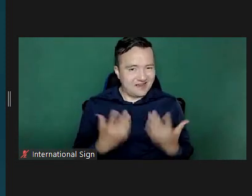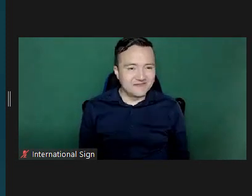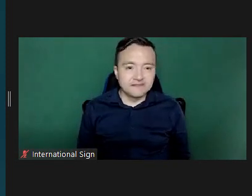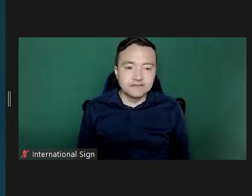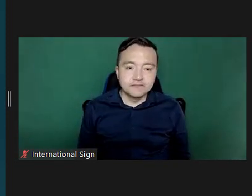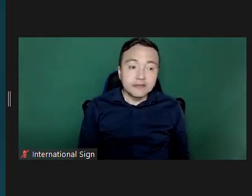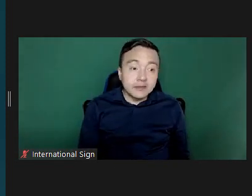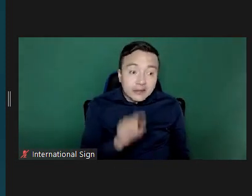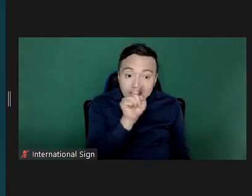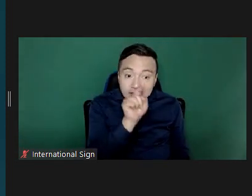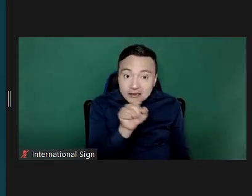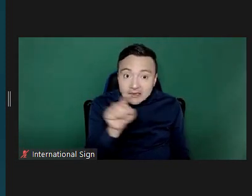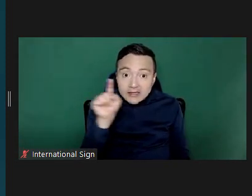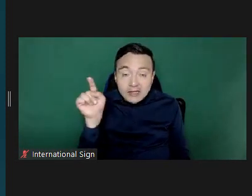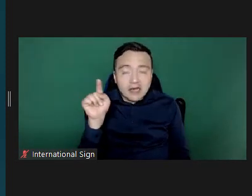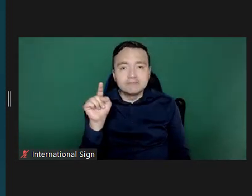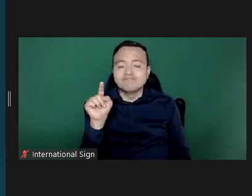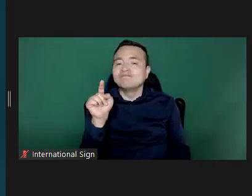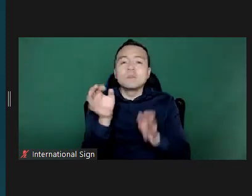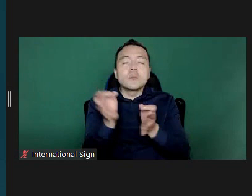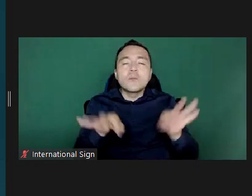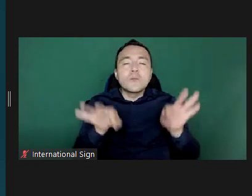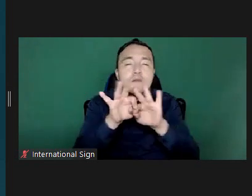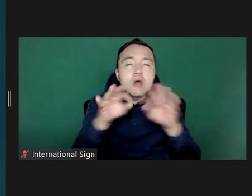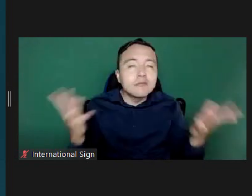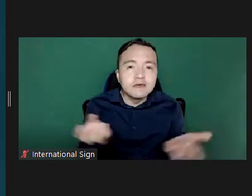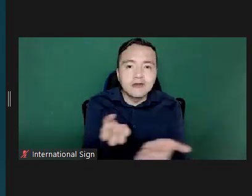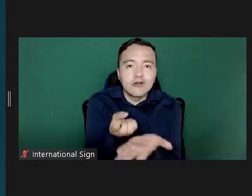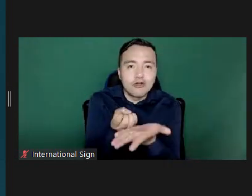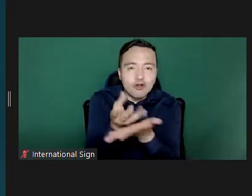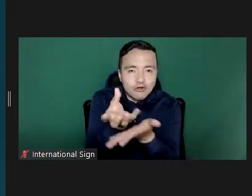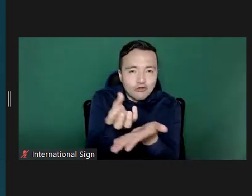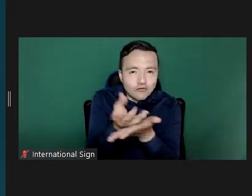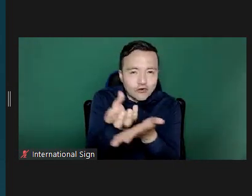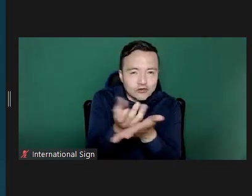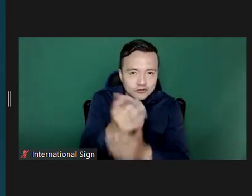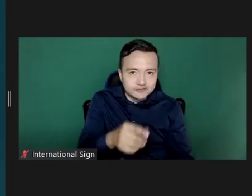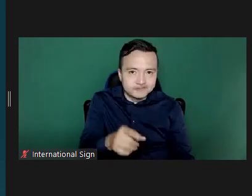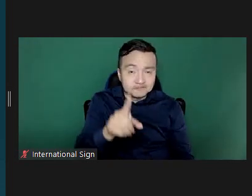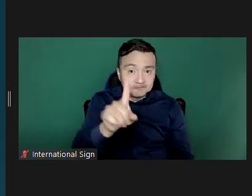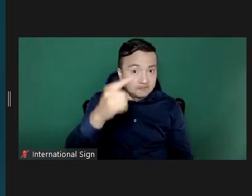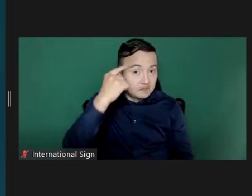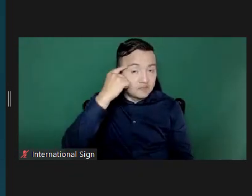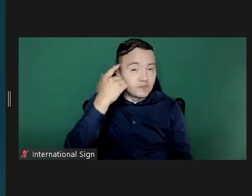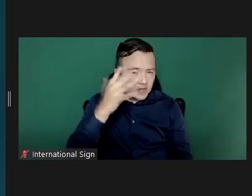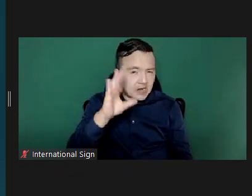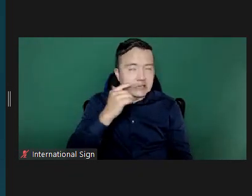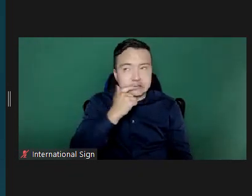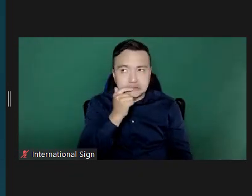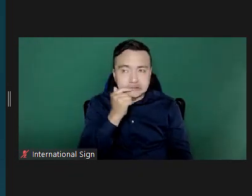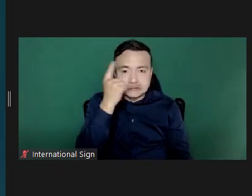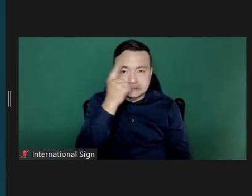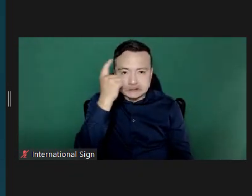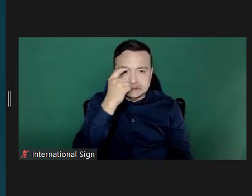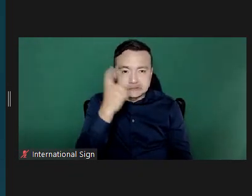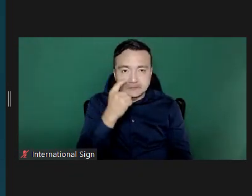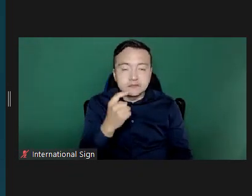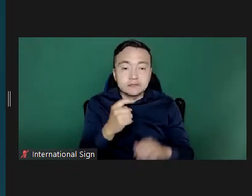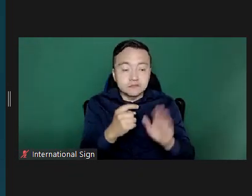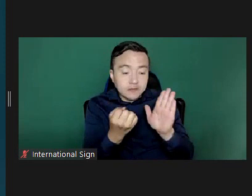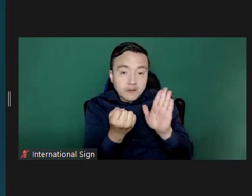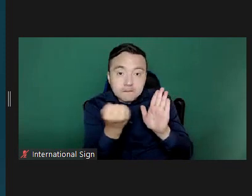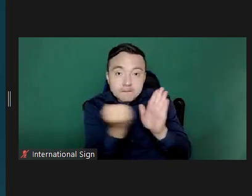vital. Hemos estado mirando el etiquetado, por ejemplo, para crear más información para